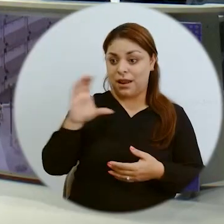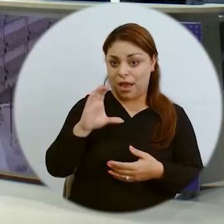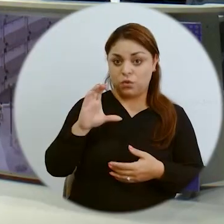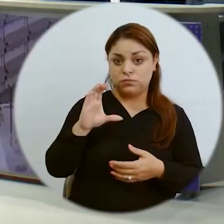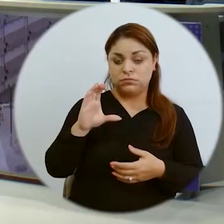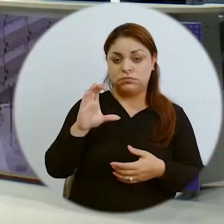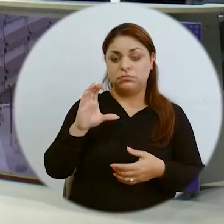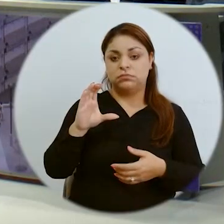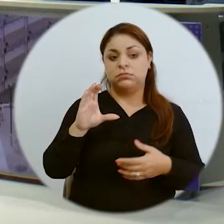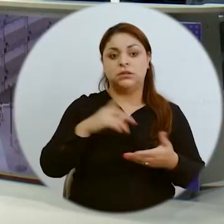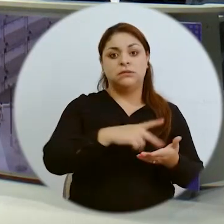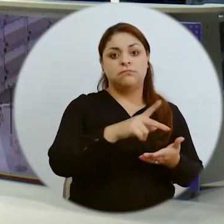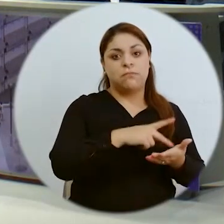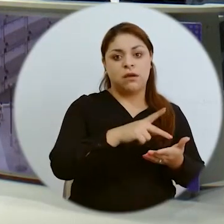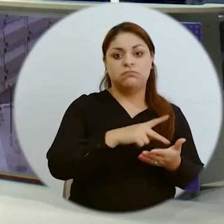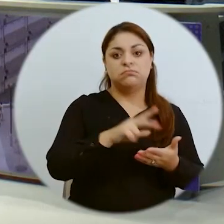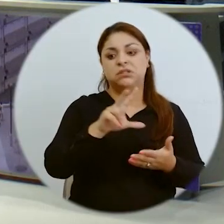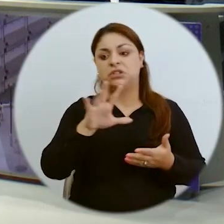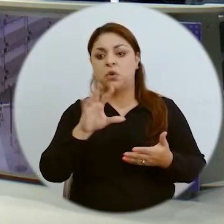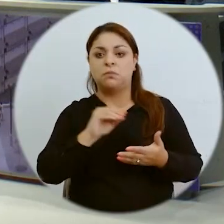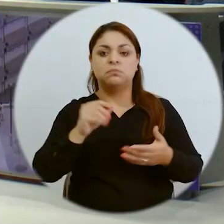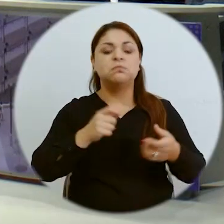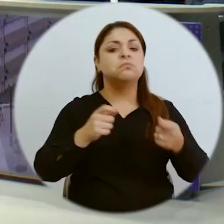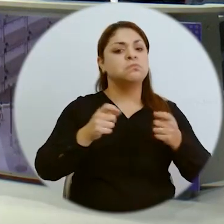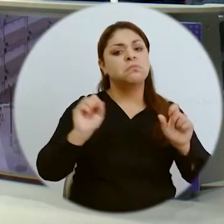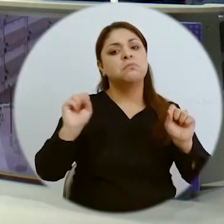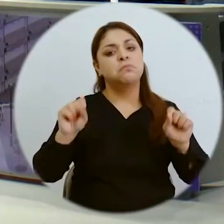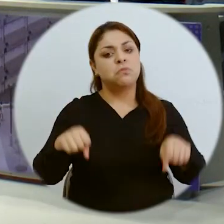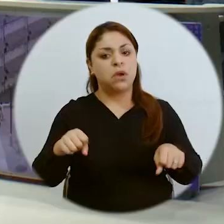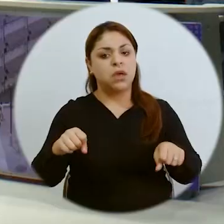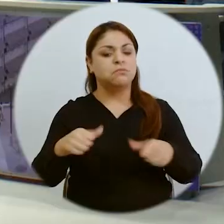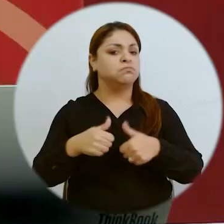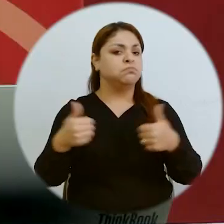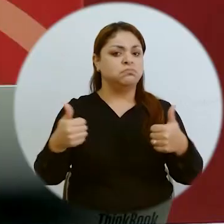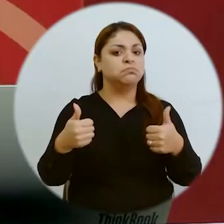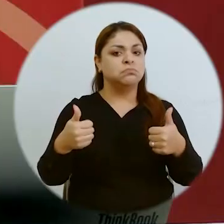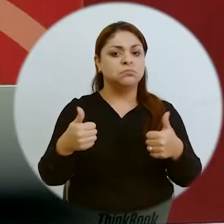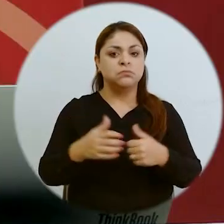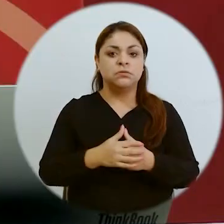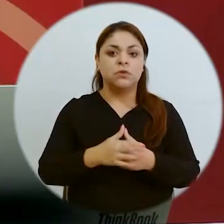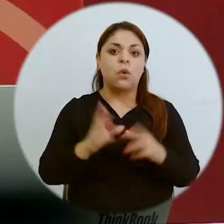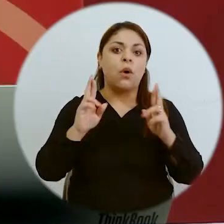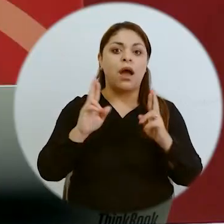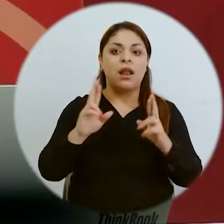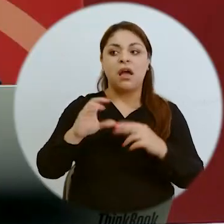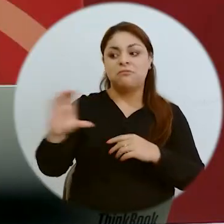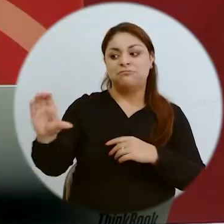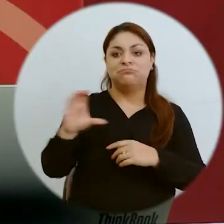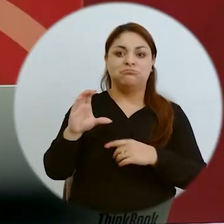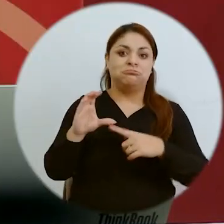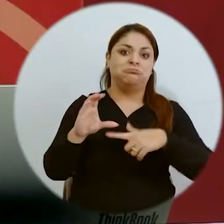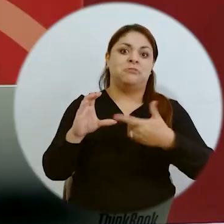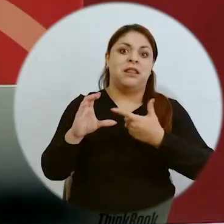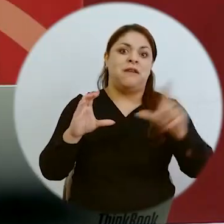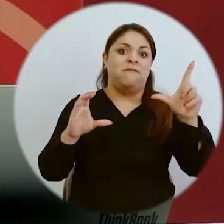hay que descubrir el agua tibia, ¿verdad? En realidad, entre 30 y 35% que uno tenga